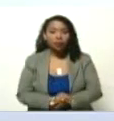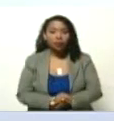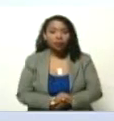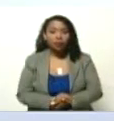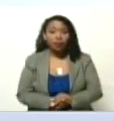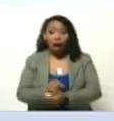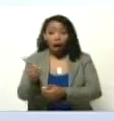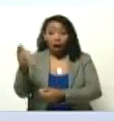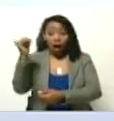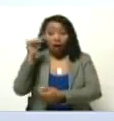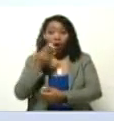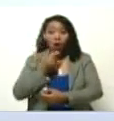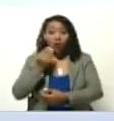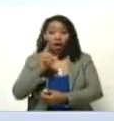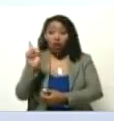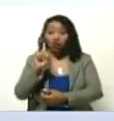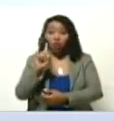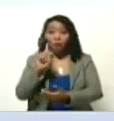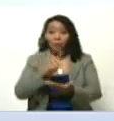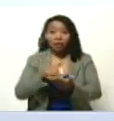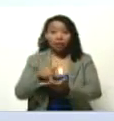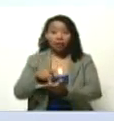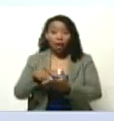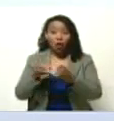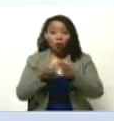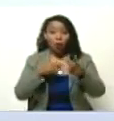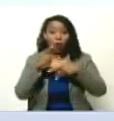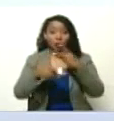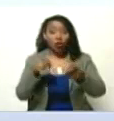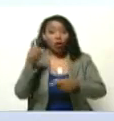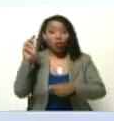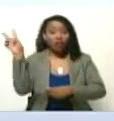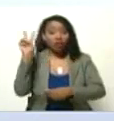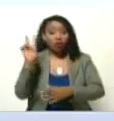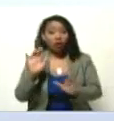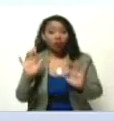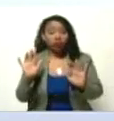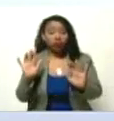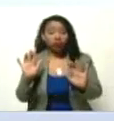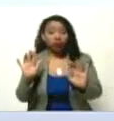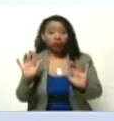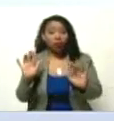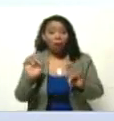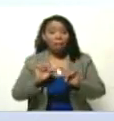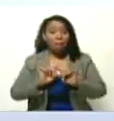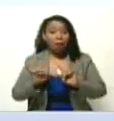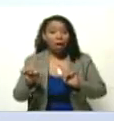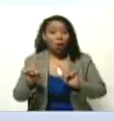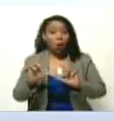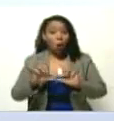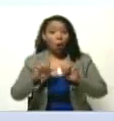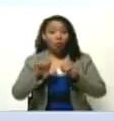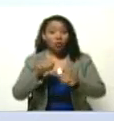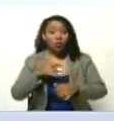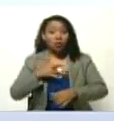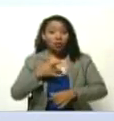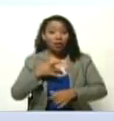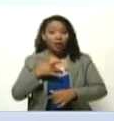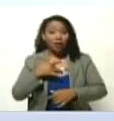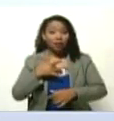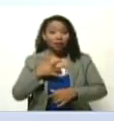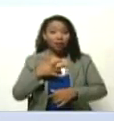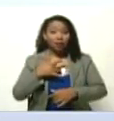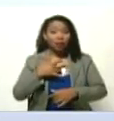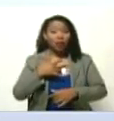Ahí hay jóvenes que no militan en el Partido Socialista Unido de Venezuela, pero que han comenzado a sentir una